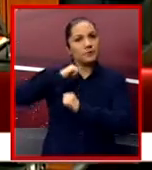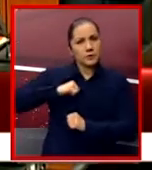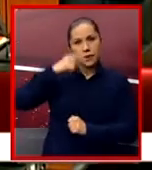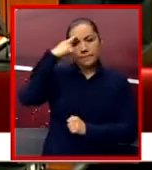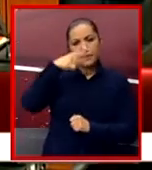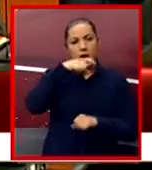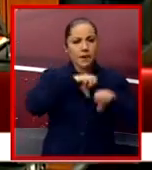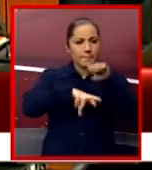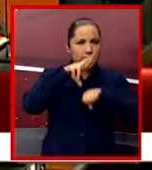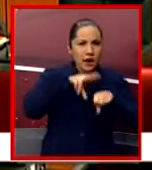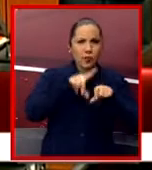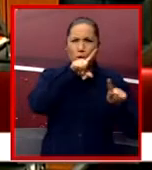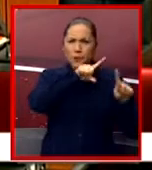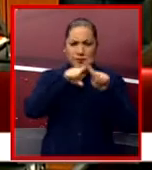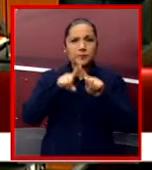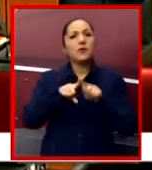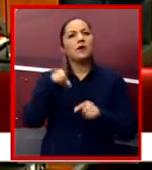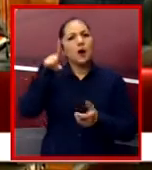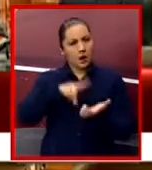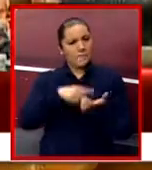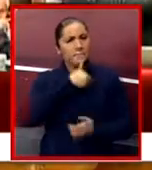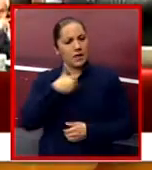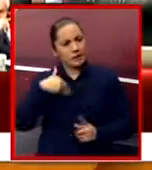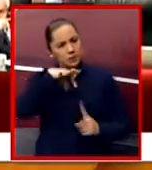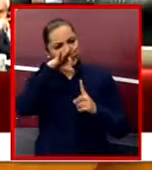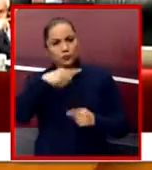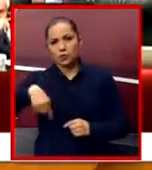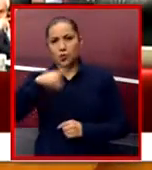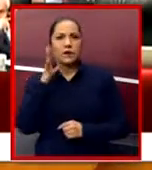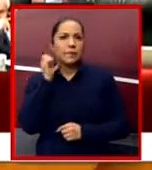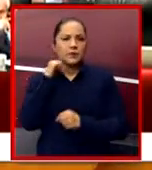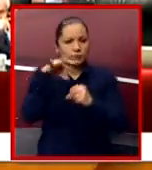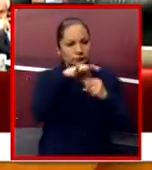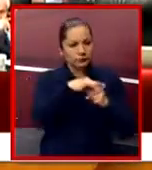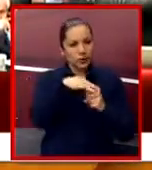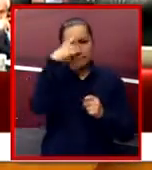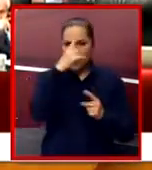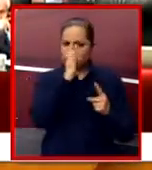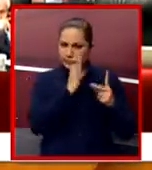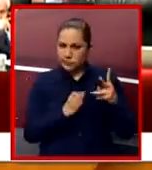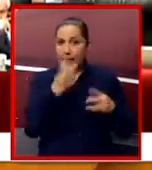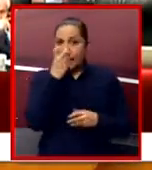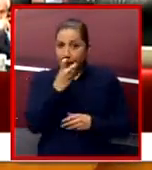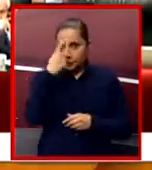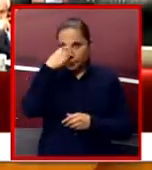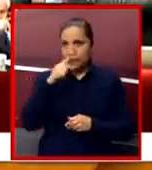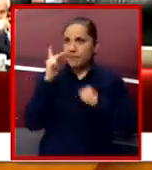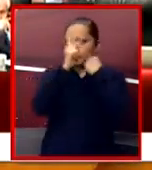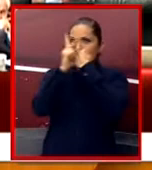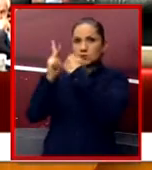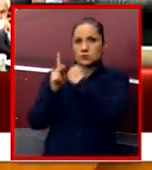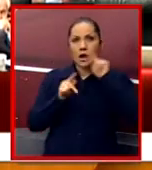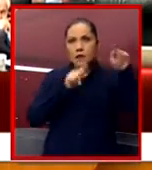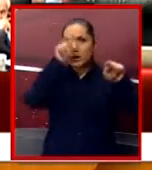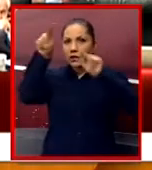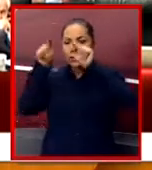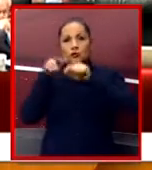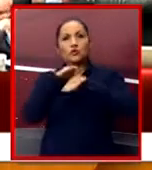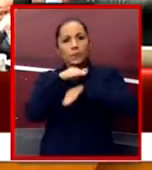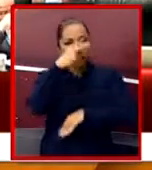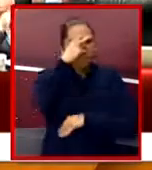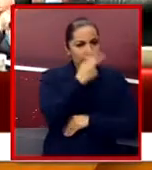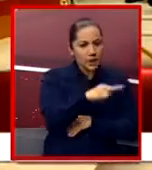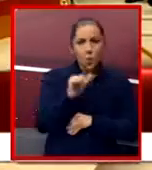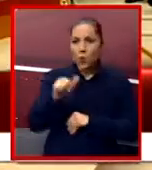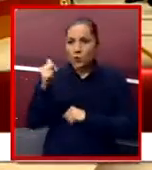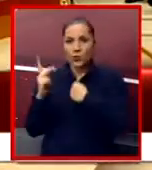de la República. Afirmó que la política exterior debe fortalecer la presencia de México en diversas regiones del mundo y se refirió a la crisis política que se vive